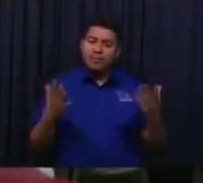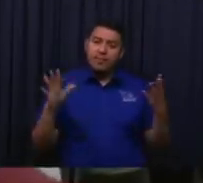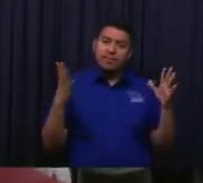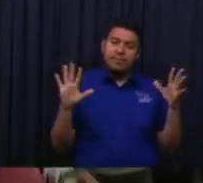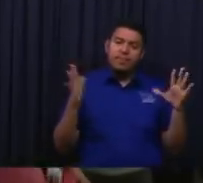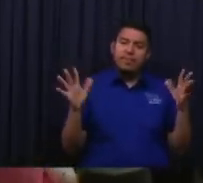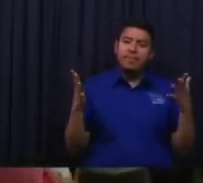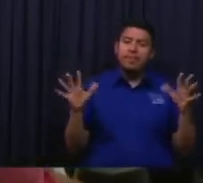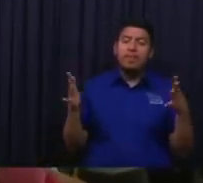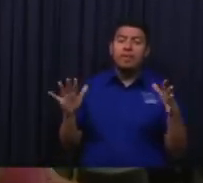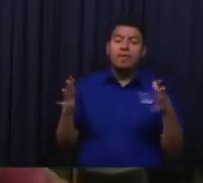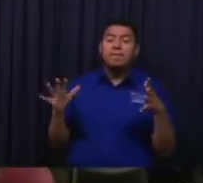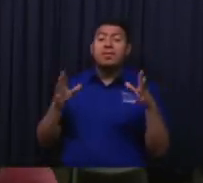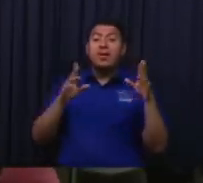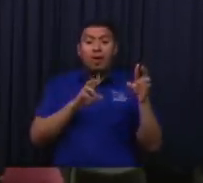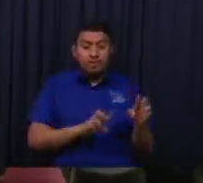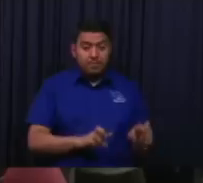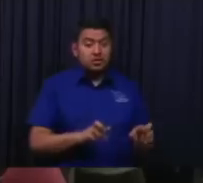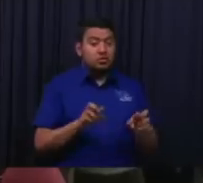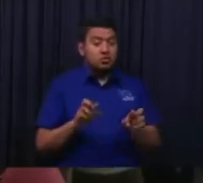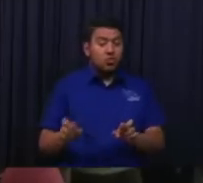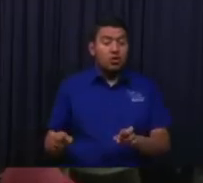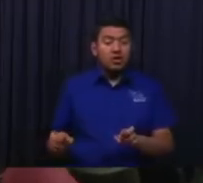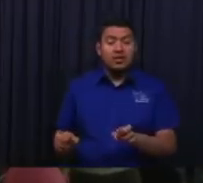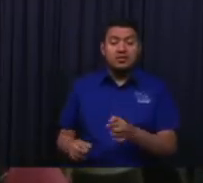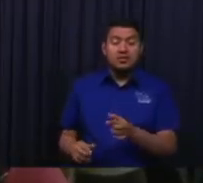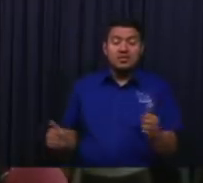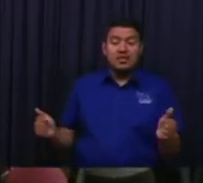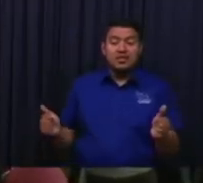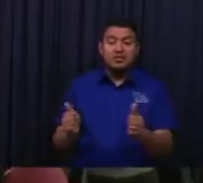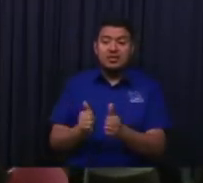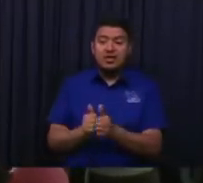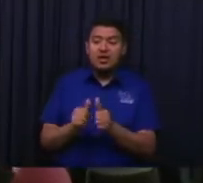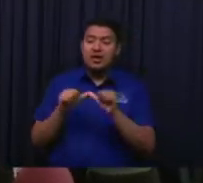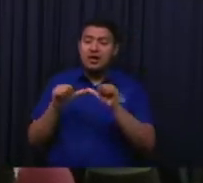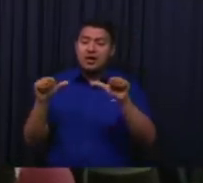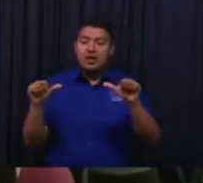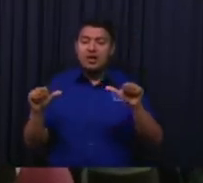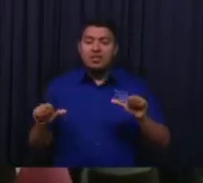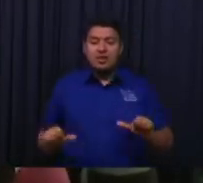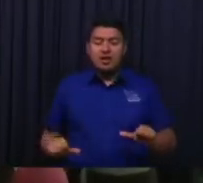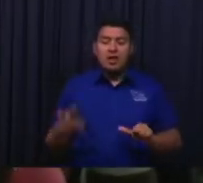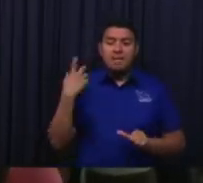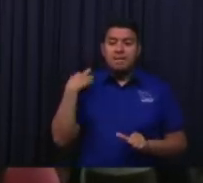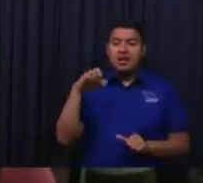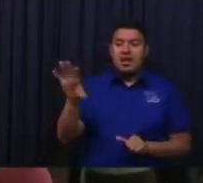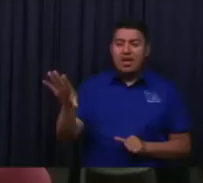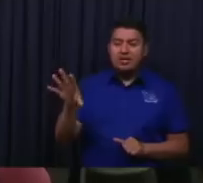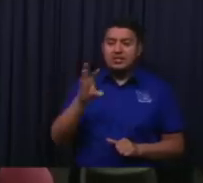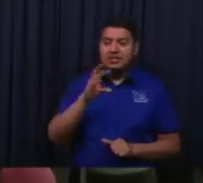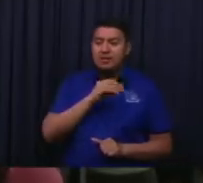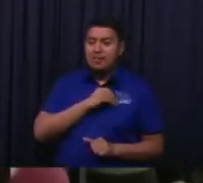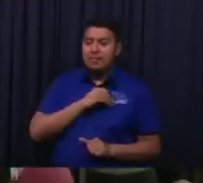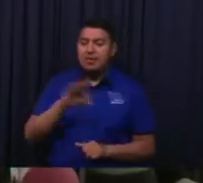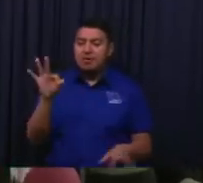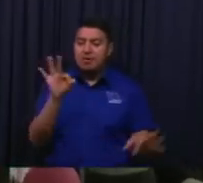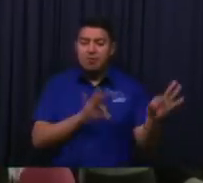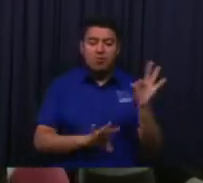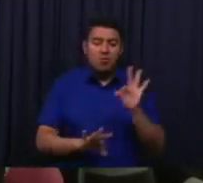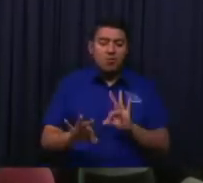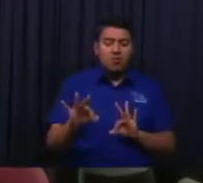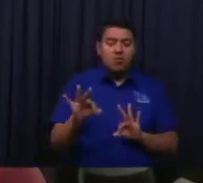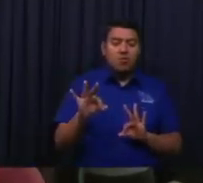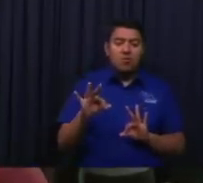Otra familia viene, atendámoslos, por favor. Mire qué glorioso. El Espíritu Santo tocando